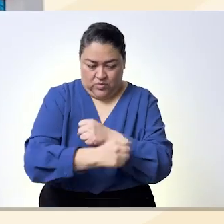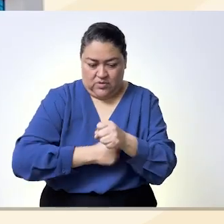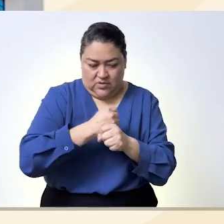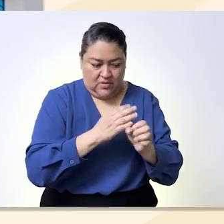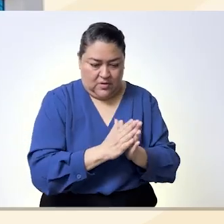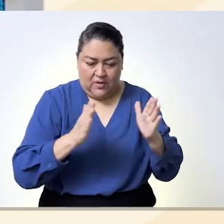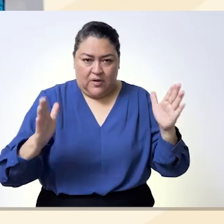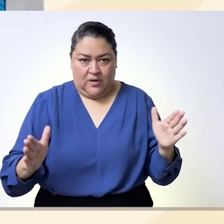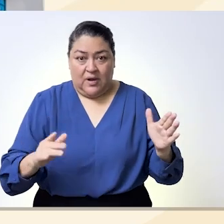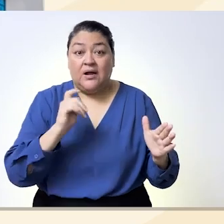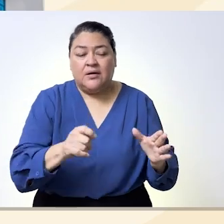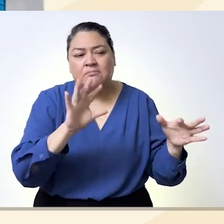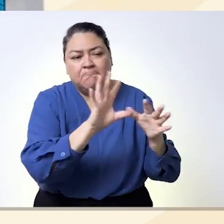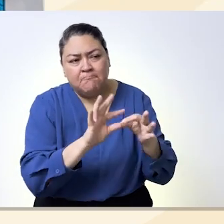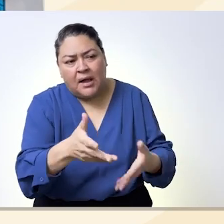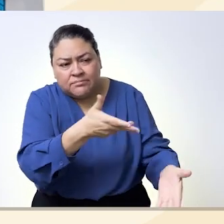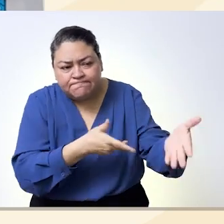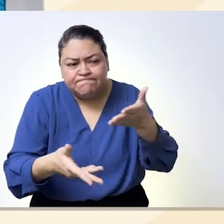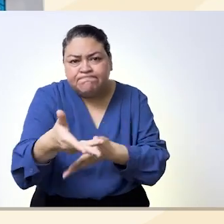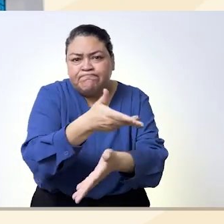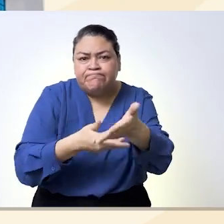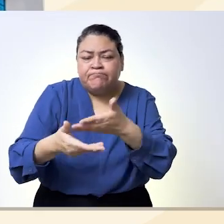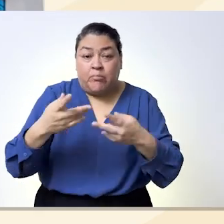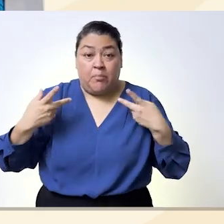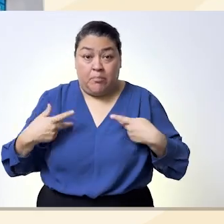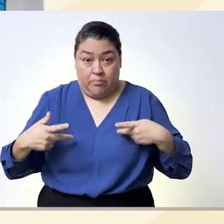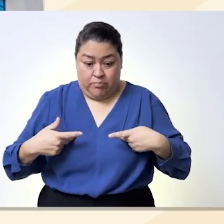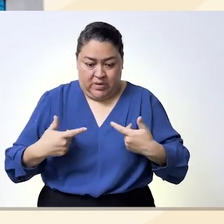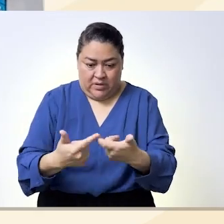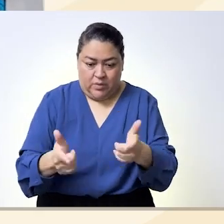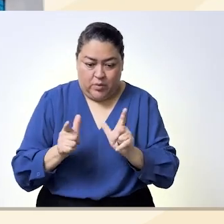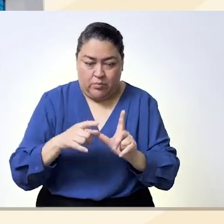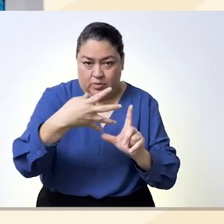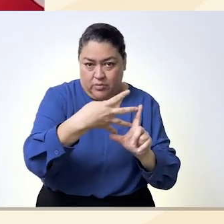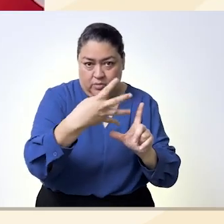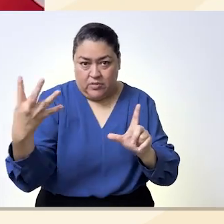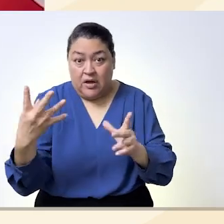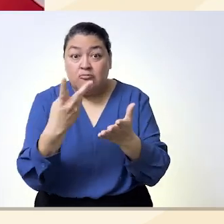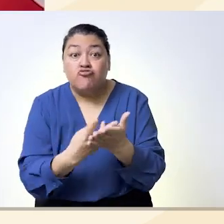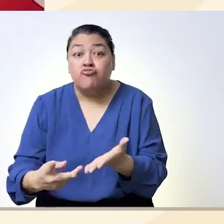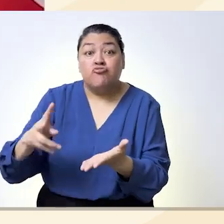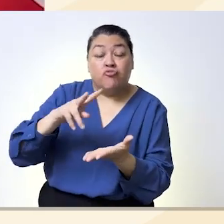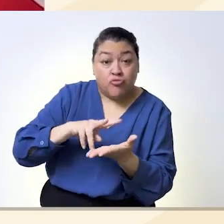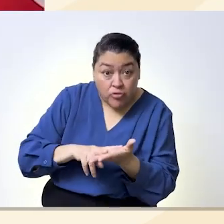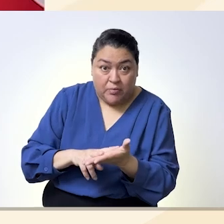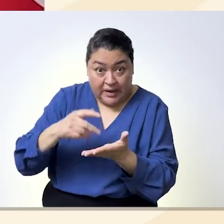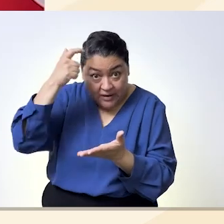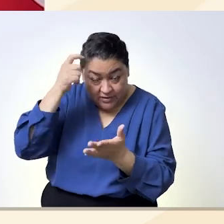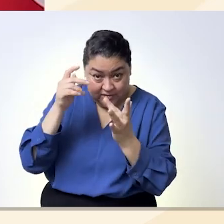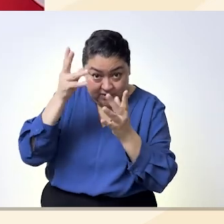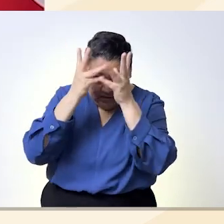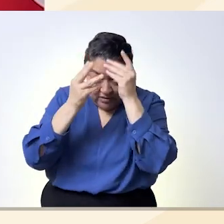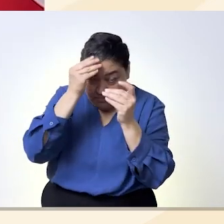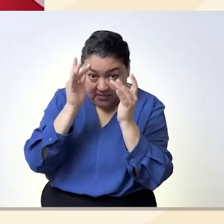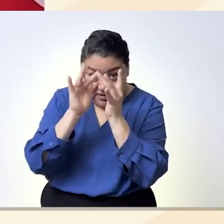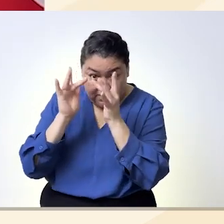situación de las personas de la diversidad sexogenérica y la neurodiversidad, y pues es un tema que está ahorita